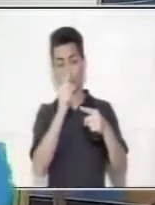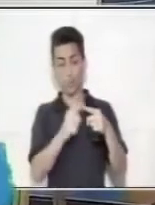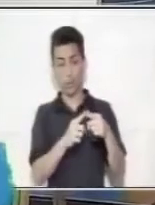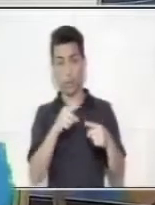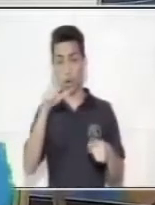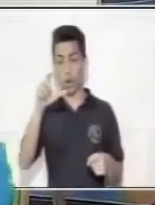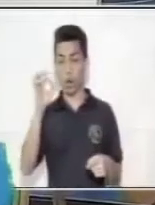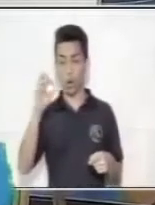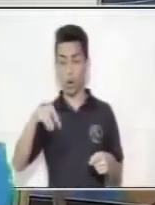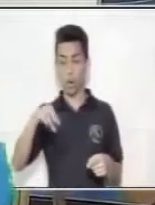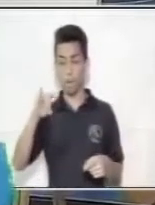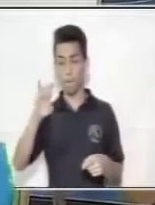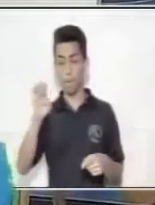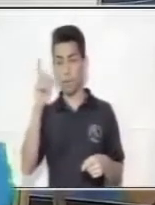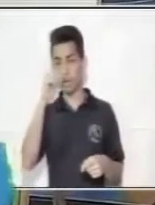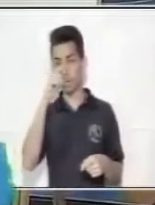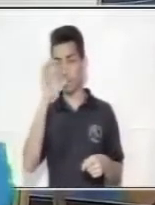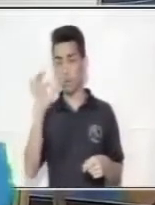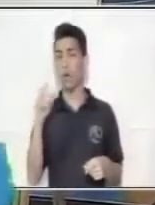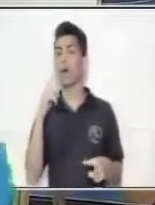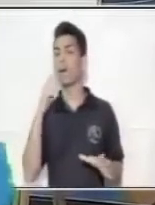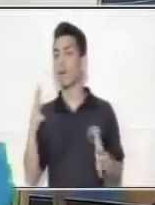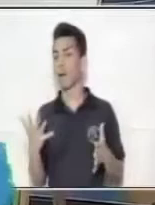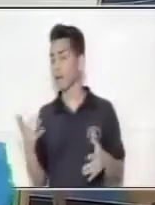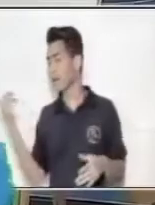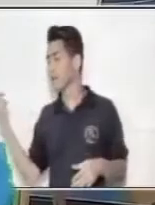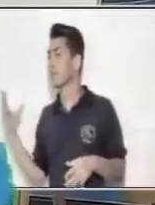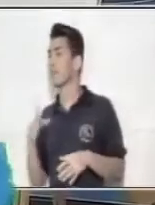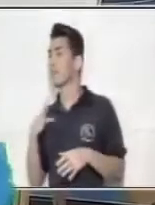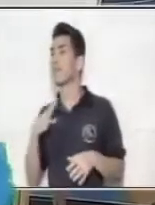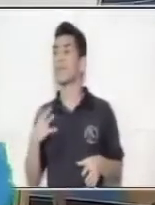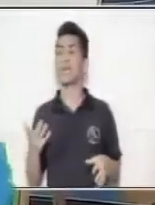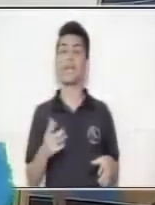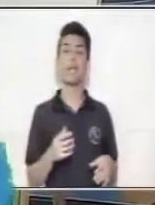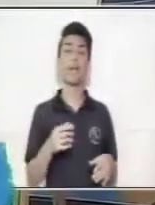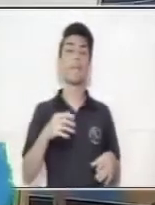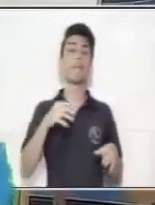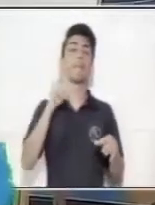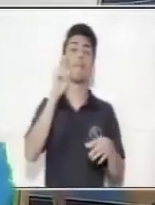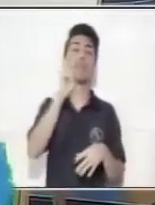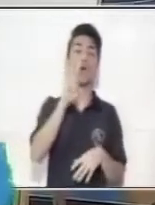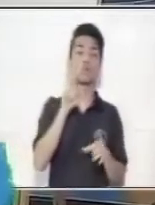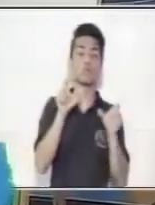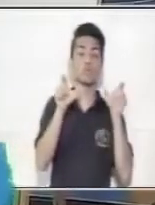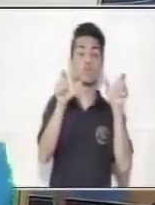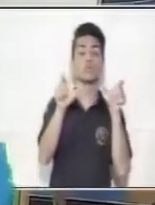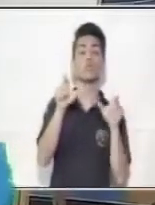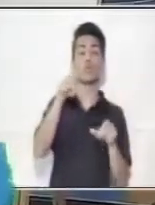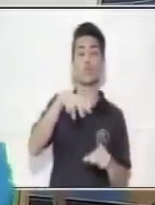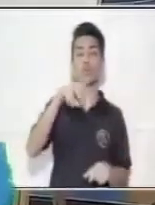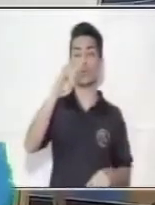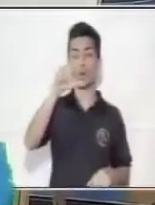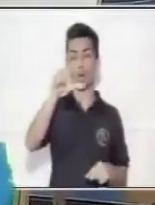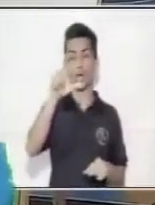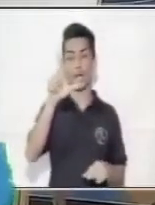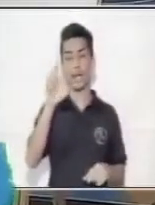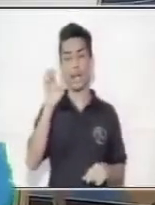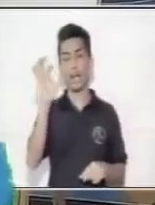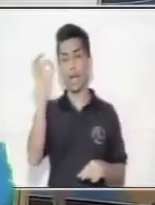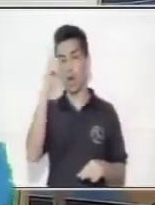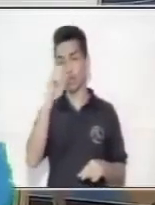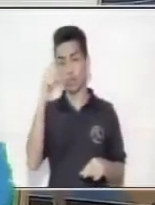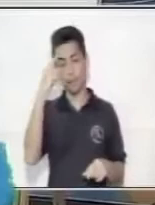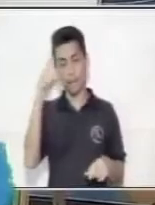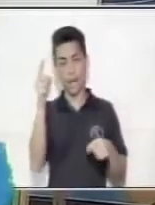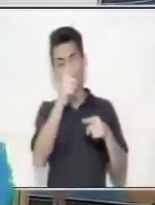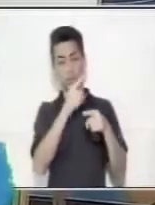estas oraciones va a ser que van a existir más de dos núcleos o dos núcleos dentro del sujeto.